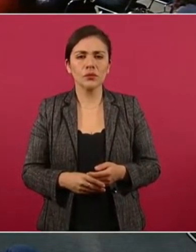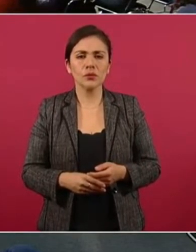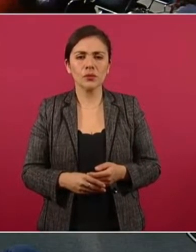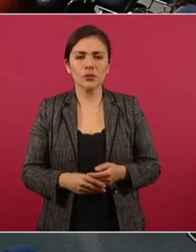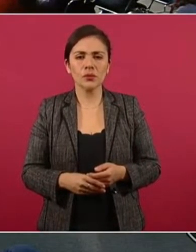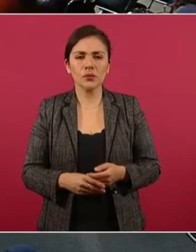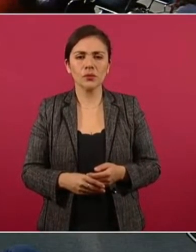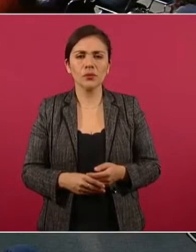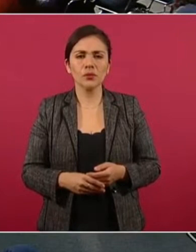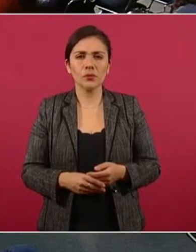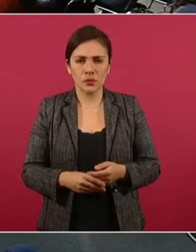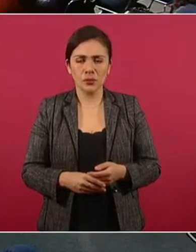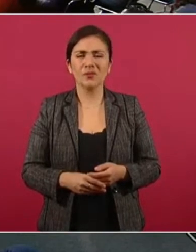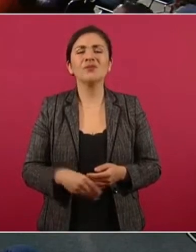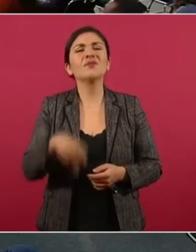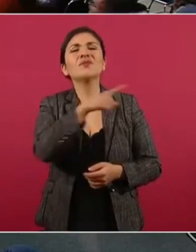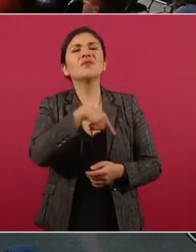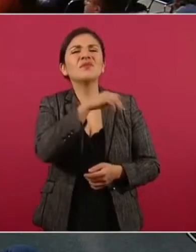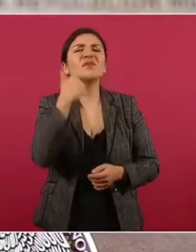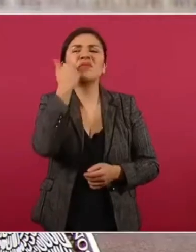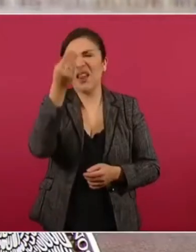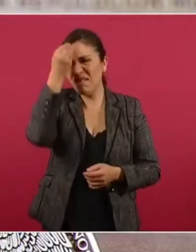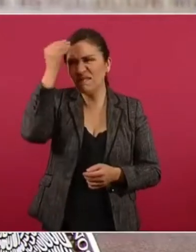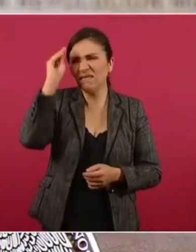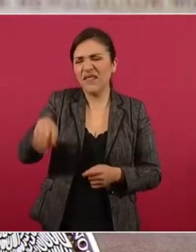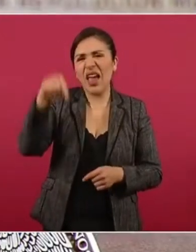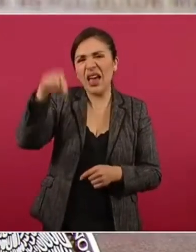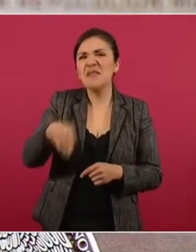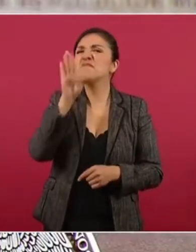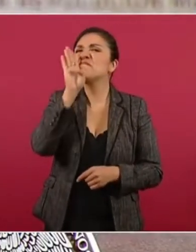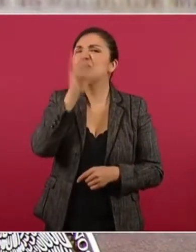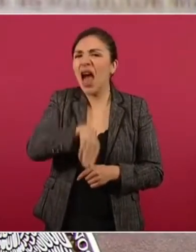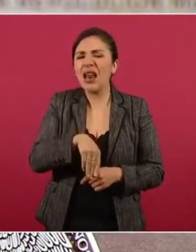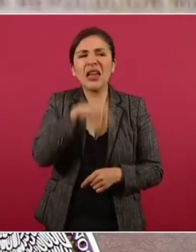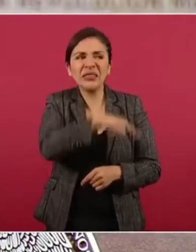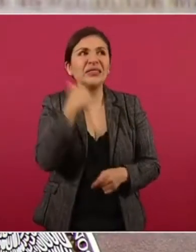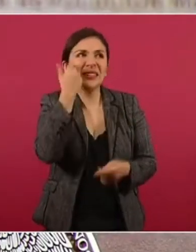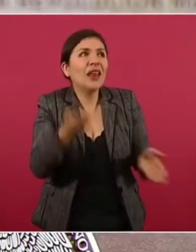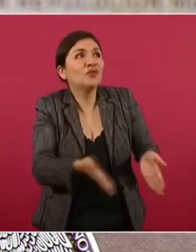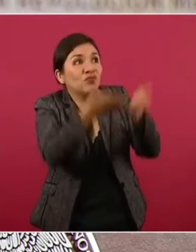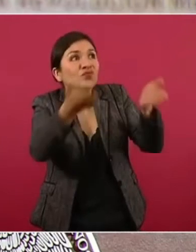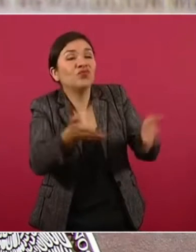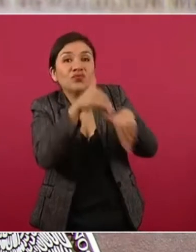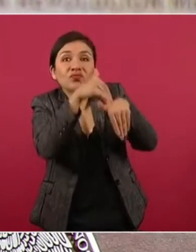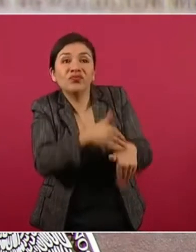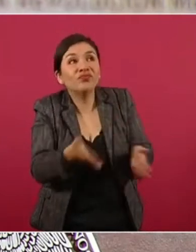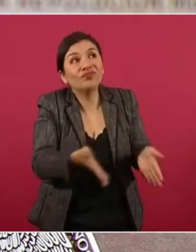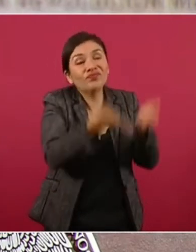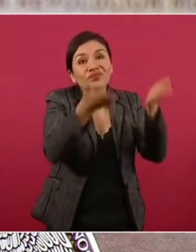quieren que nos vaya mal. Son entreguistas.